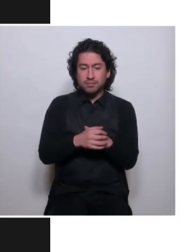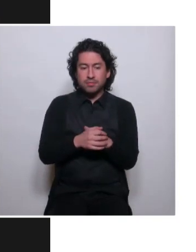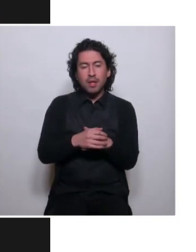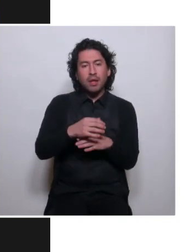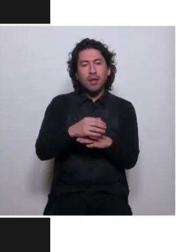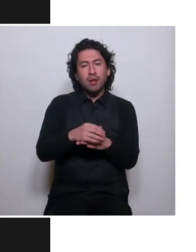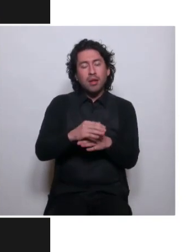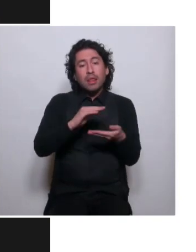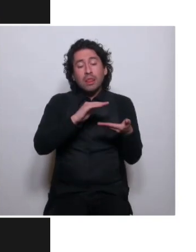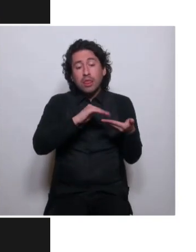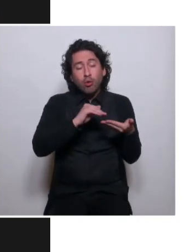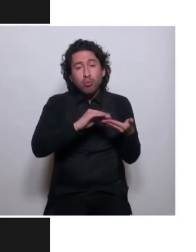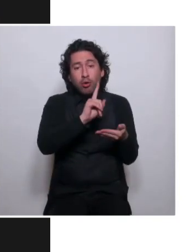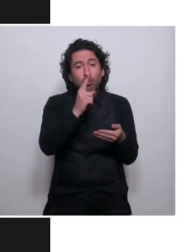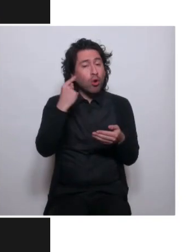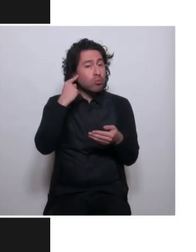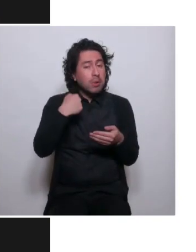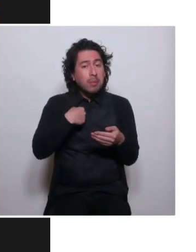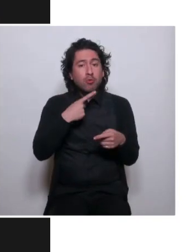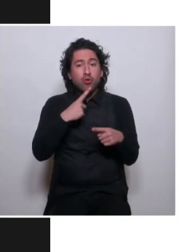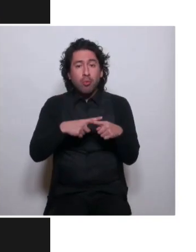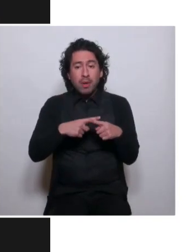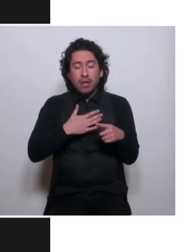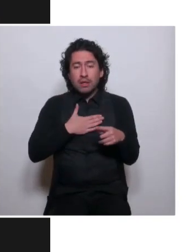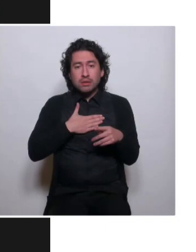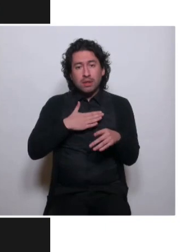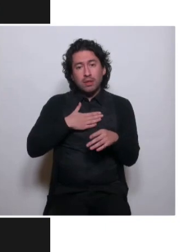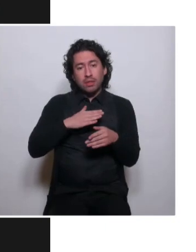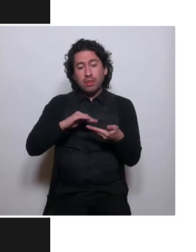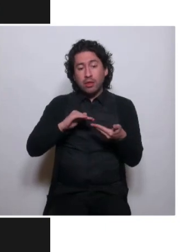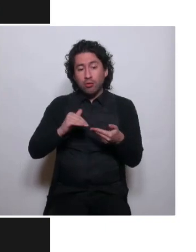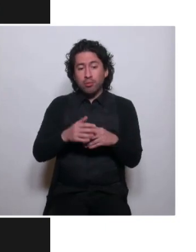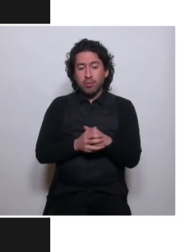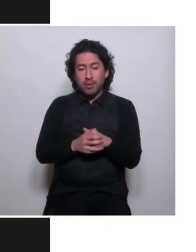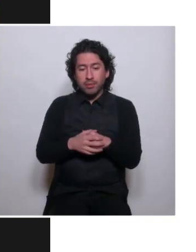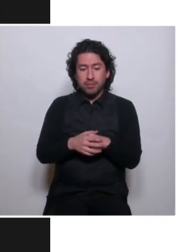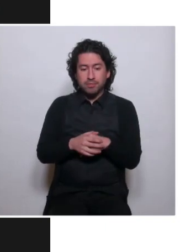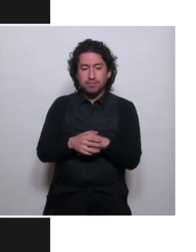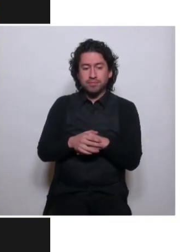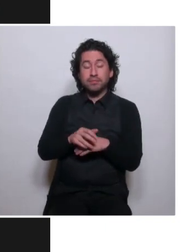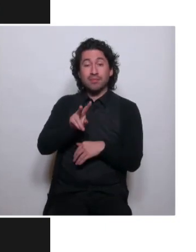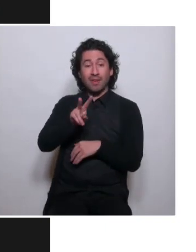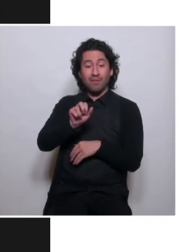Disculpe, es que no alcancé a escuchar el nombre. ¿Cómo vota? Convencional Margarita Vargas.